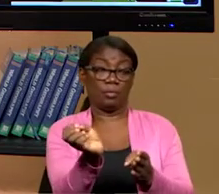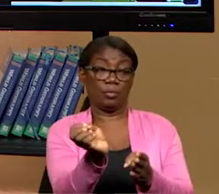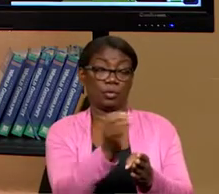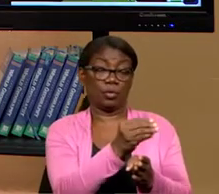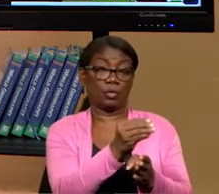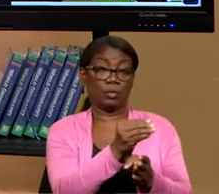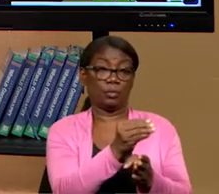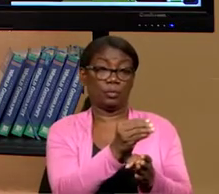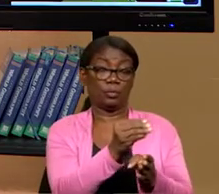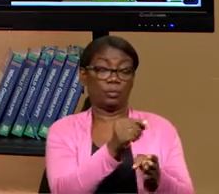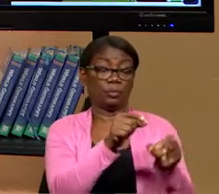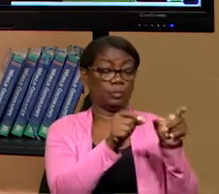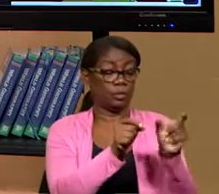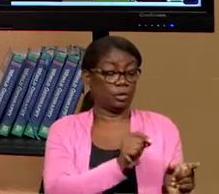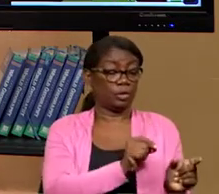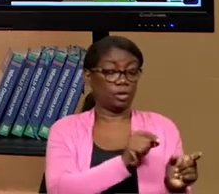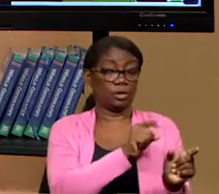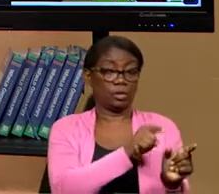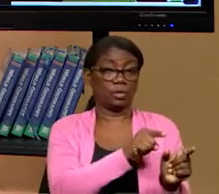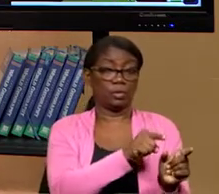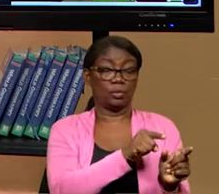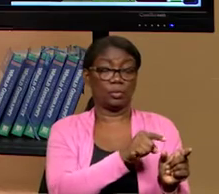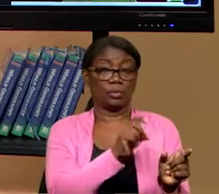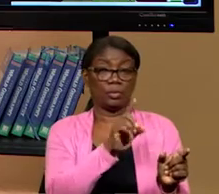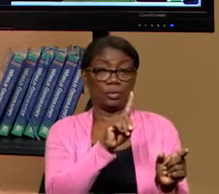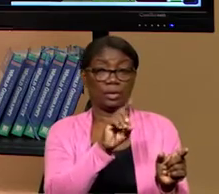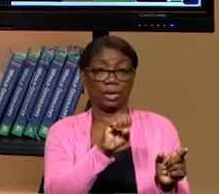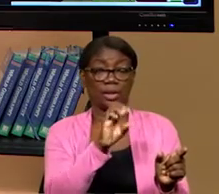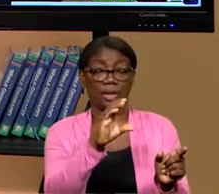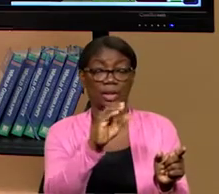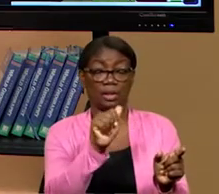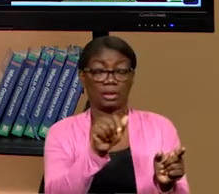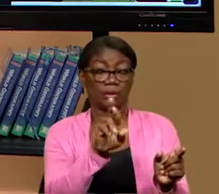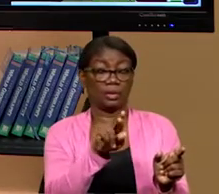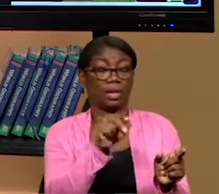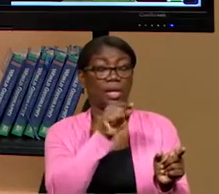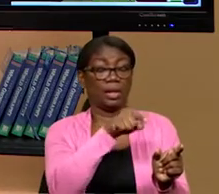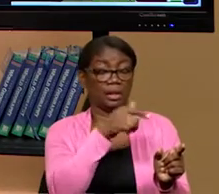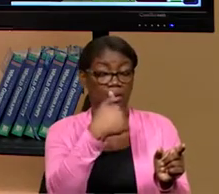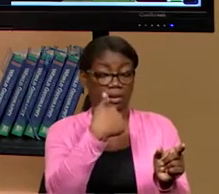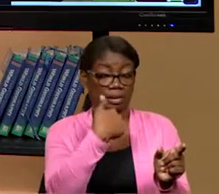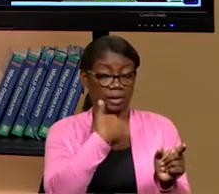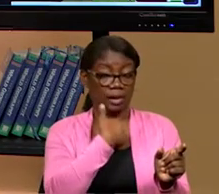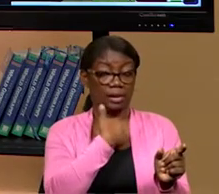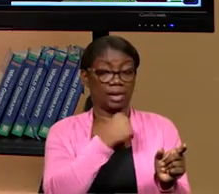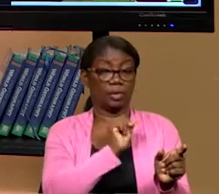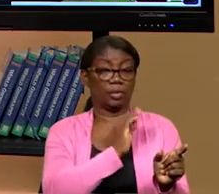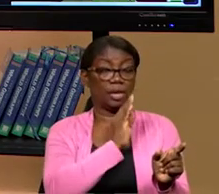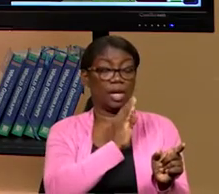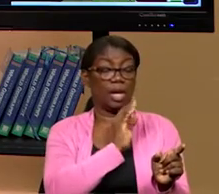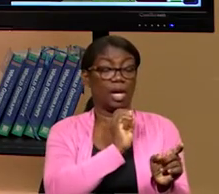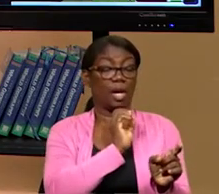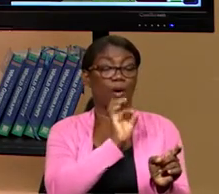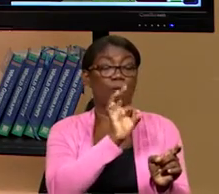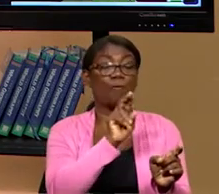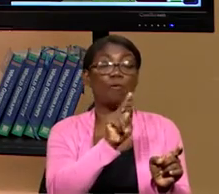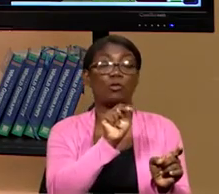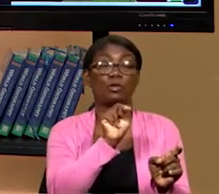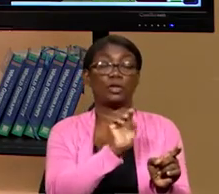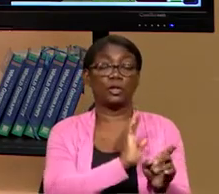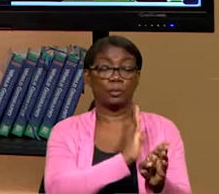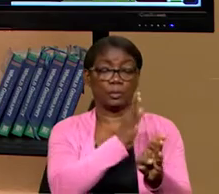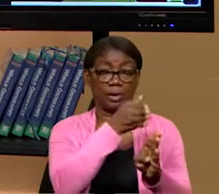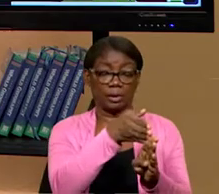chip o el circuito de escala, ¿ok?, que él tiene una función específica. Posteriormente, una